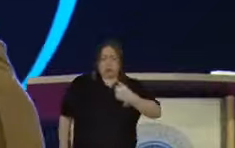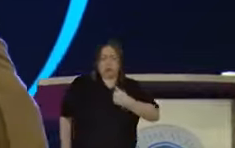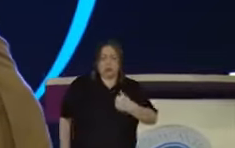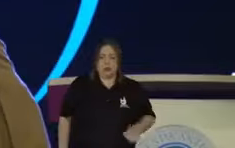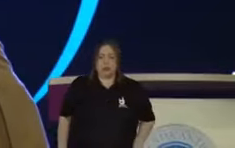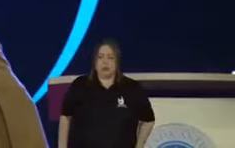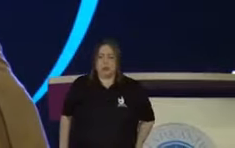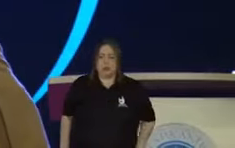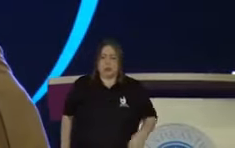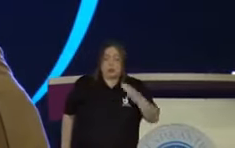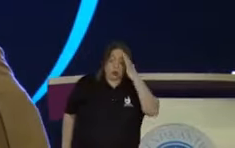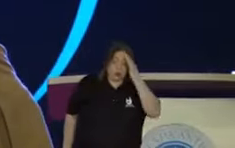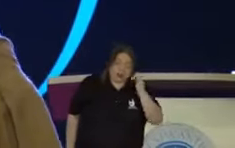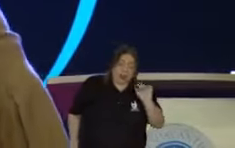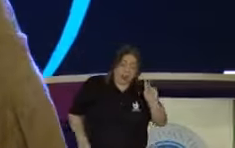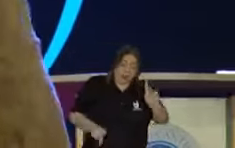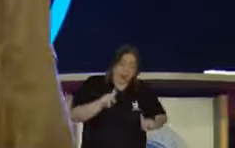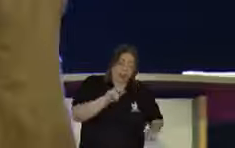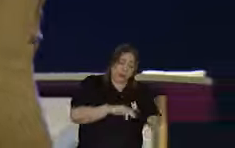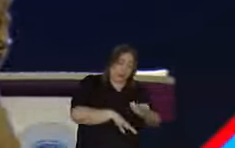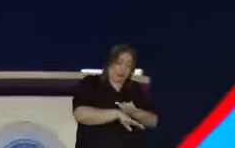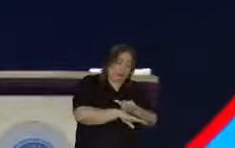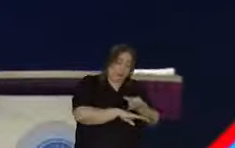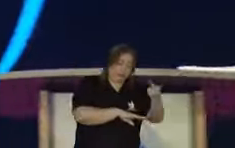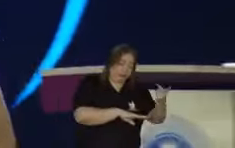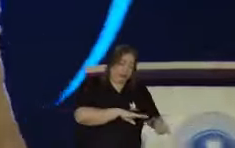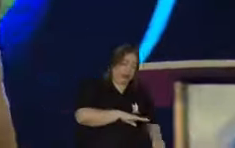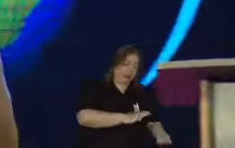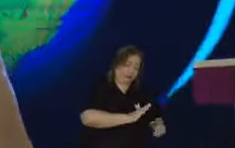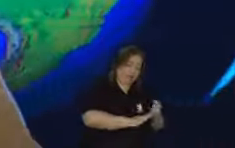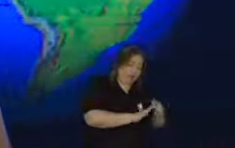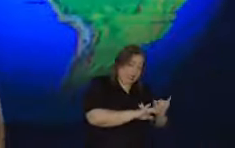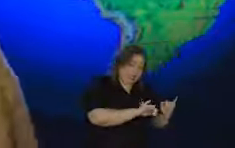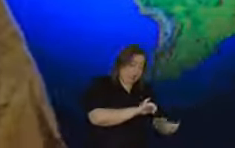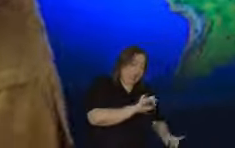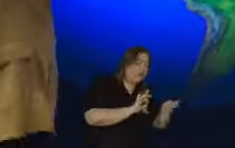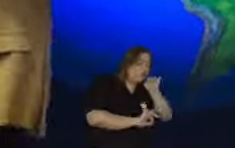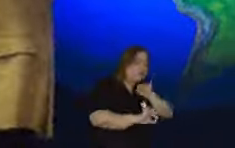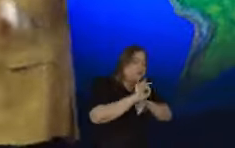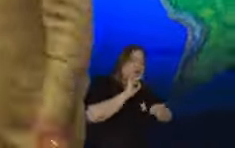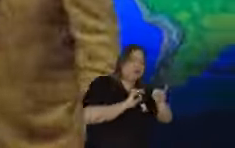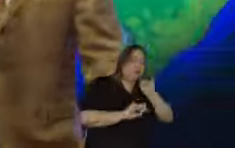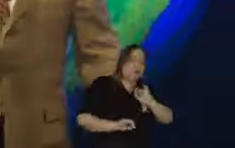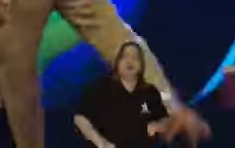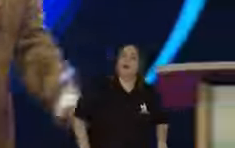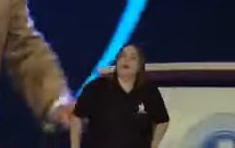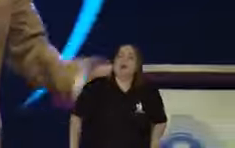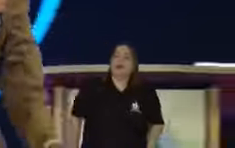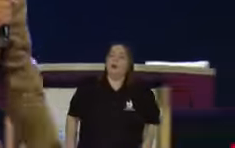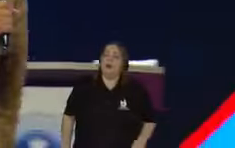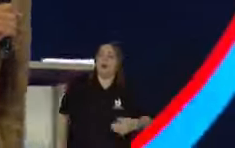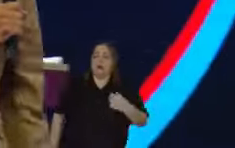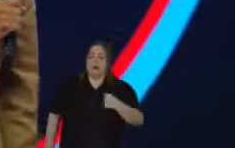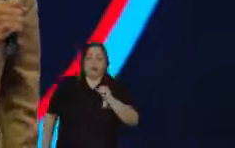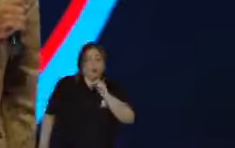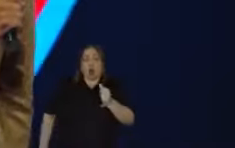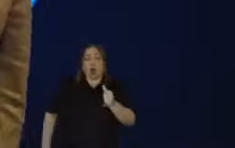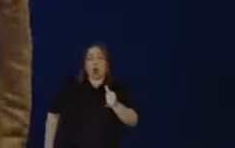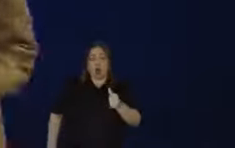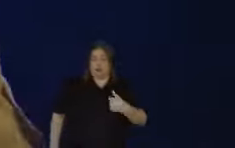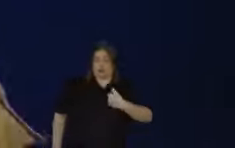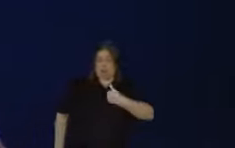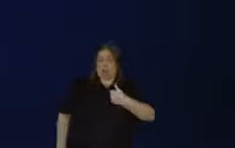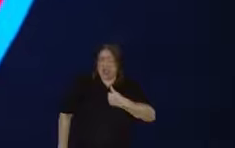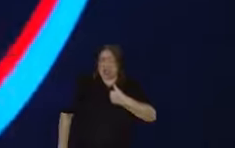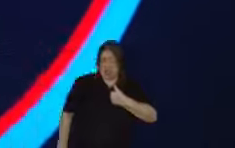quedan frustrados, derrotados en el camino. La verdadera resiliencia es la que nos hace levantar, no en el poder de nuestra fuerza